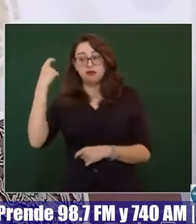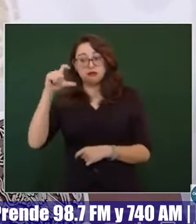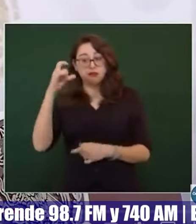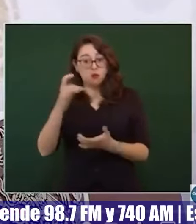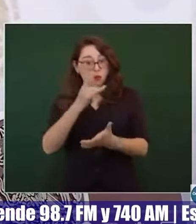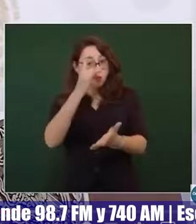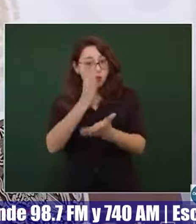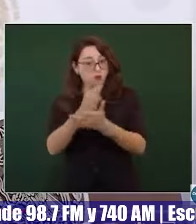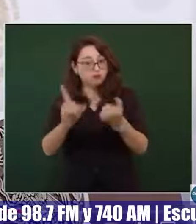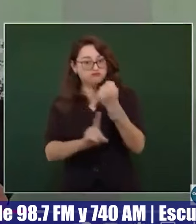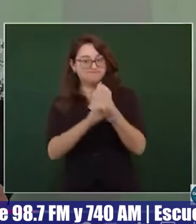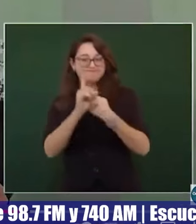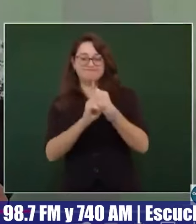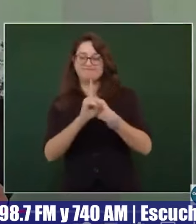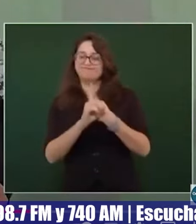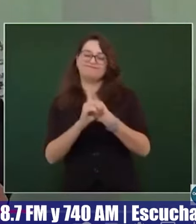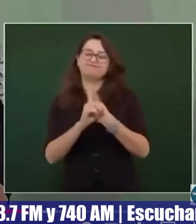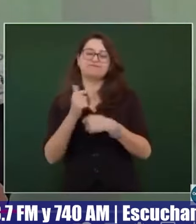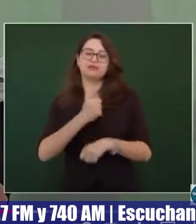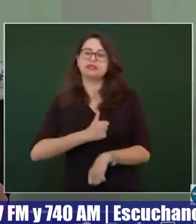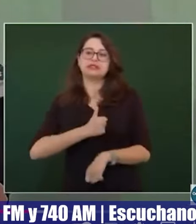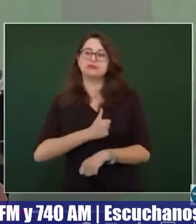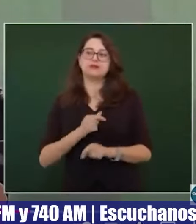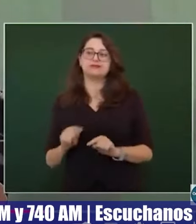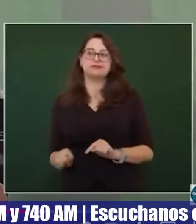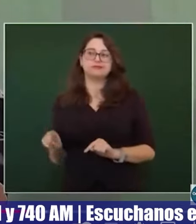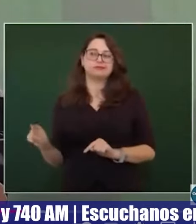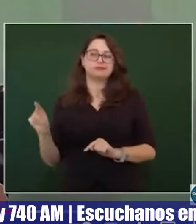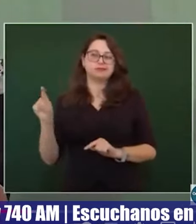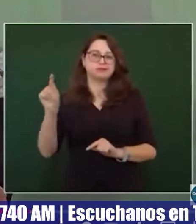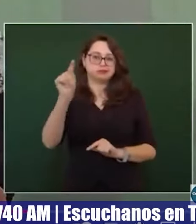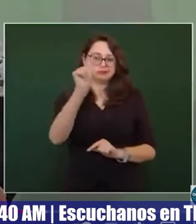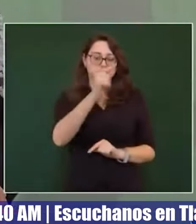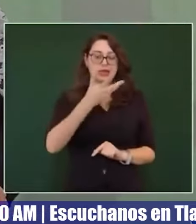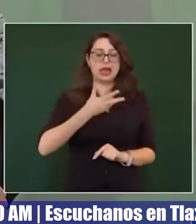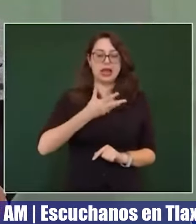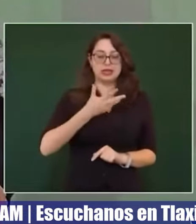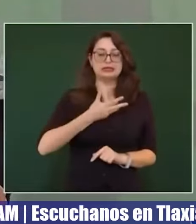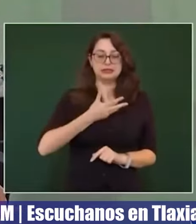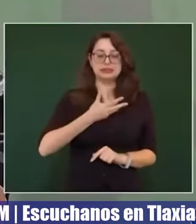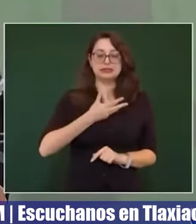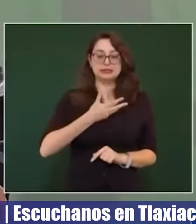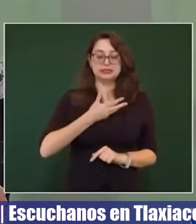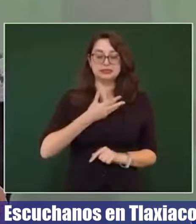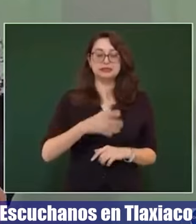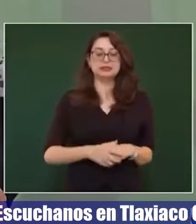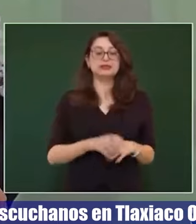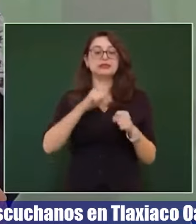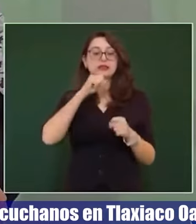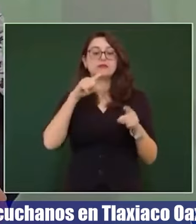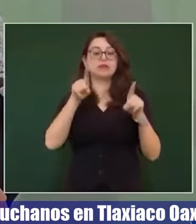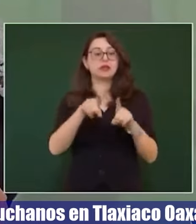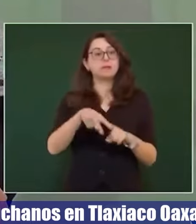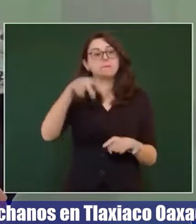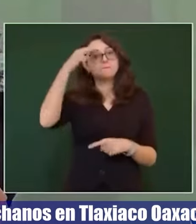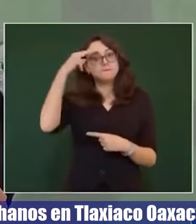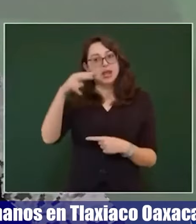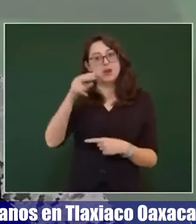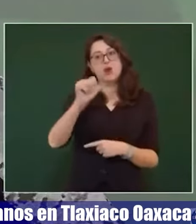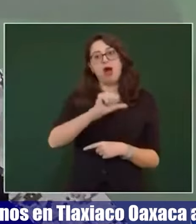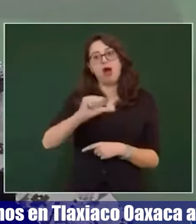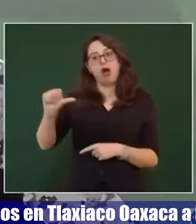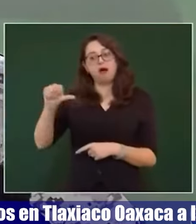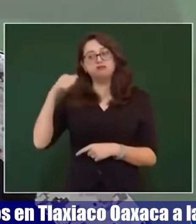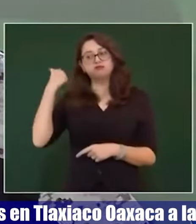sí que el problema existe pero en tres carreteras dice nada más en la México Acapulco que ya está arreglado dice en la